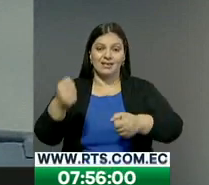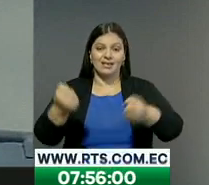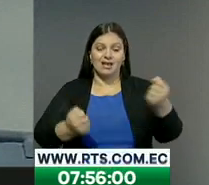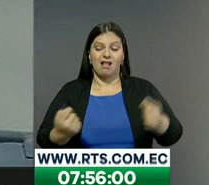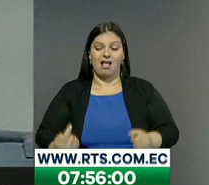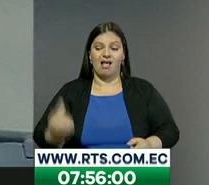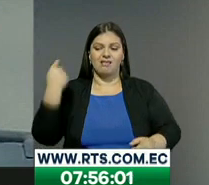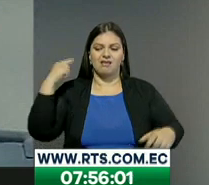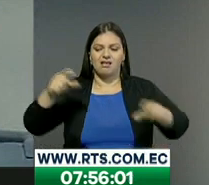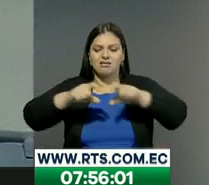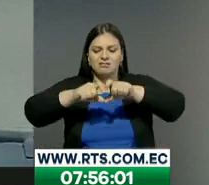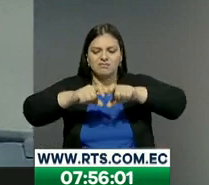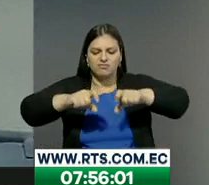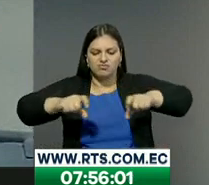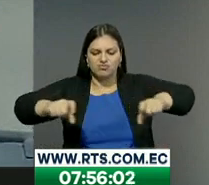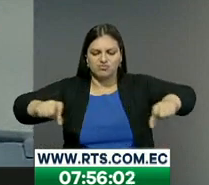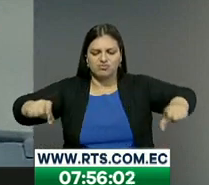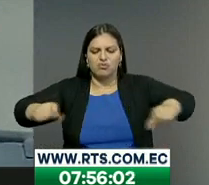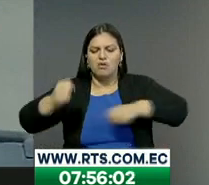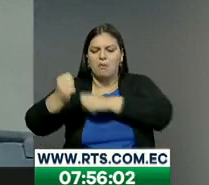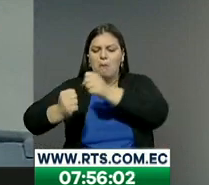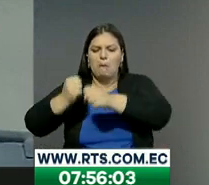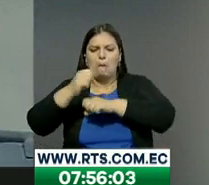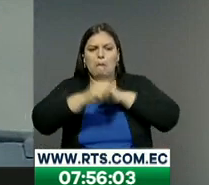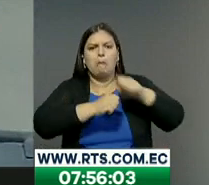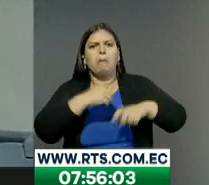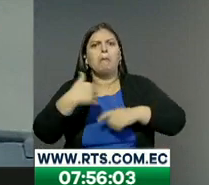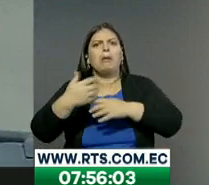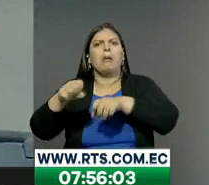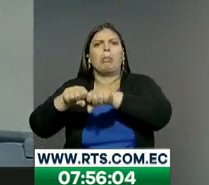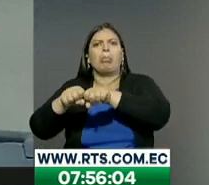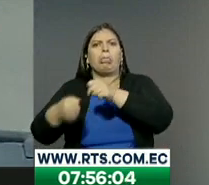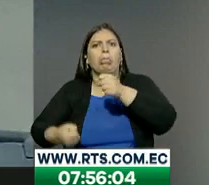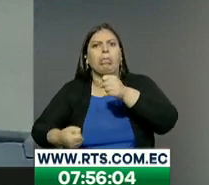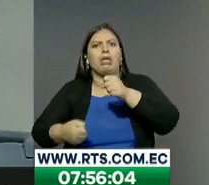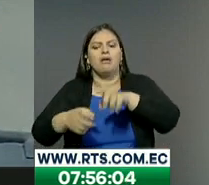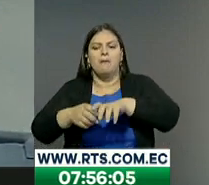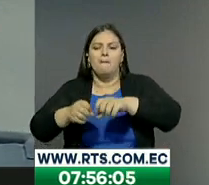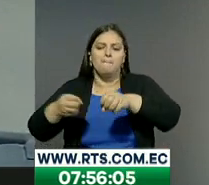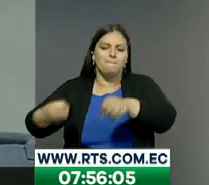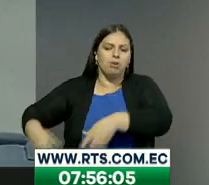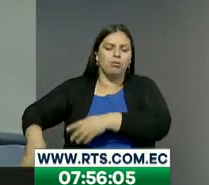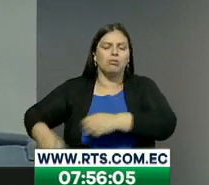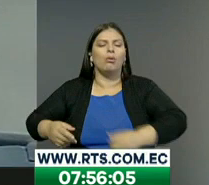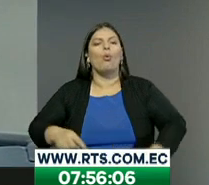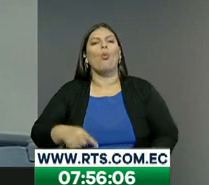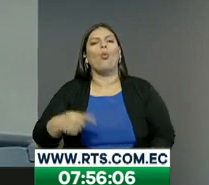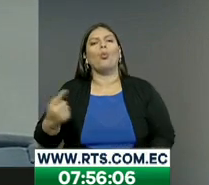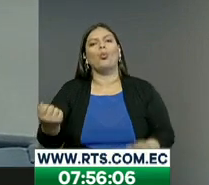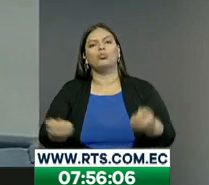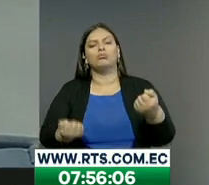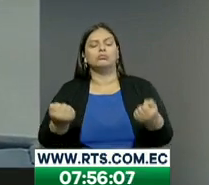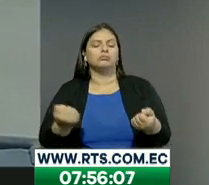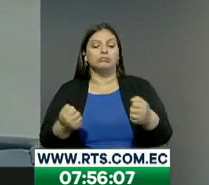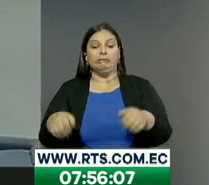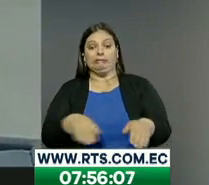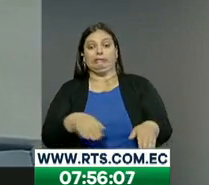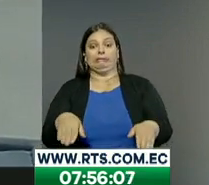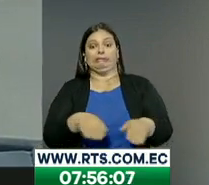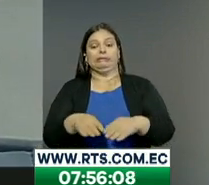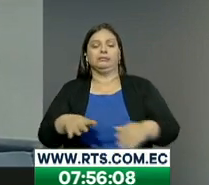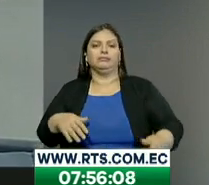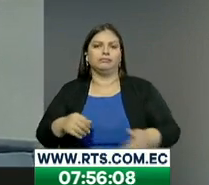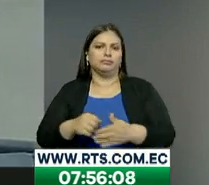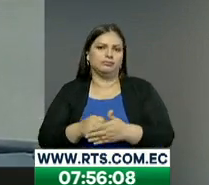a los carros que pasan al lado de este automotor que prácticamente, no sé, me imagino que la gente